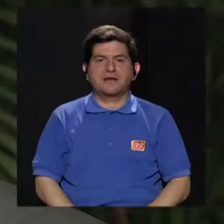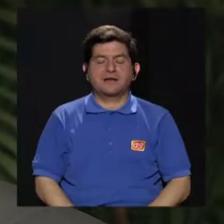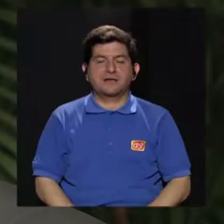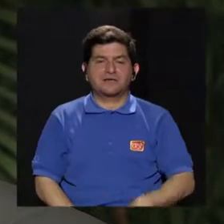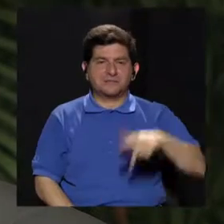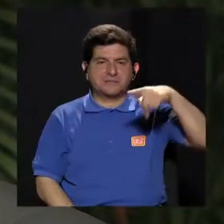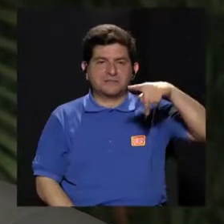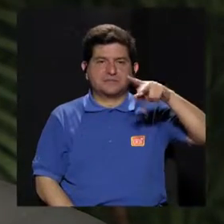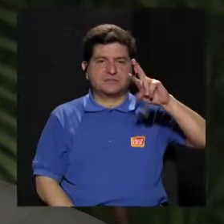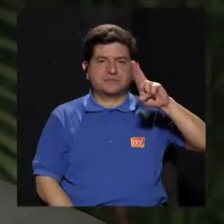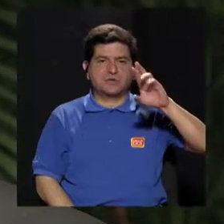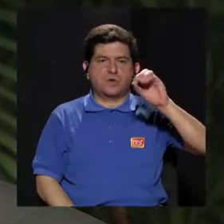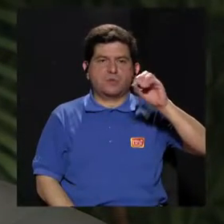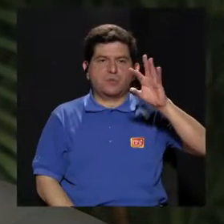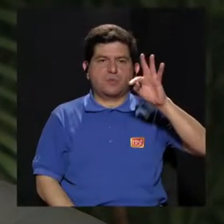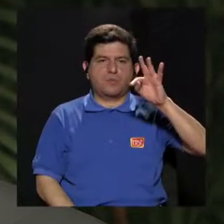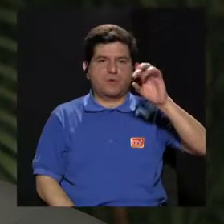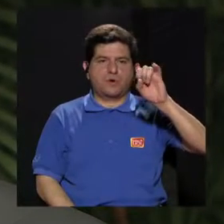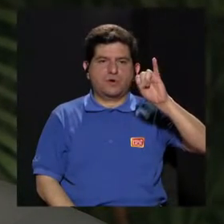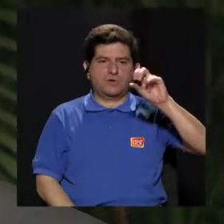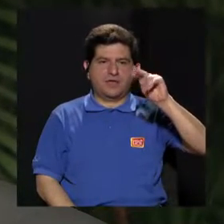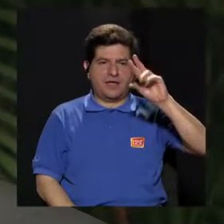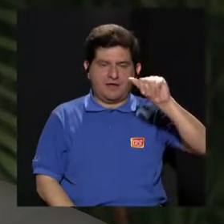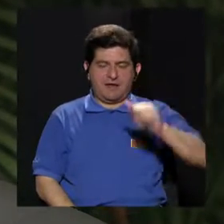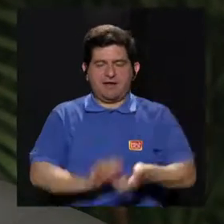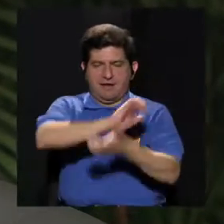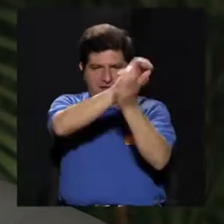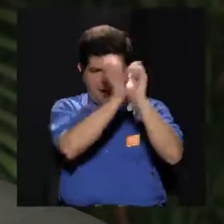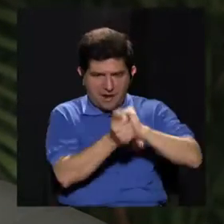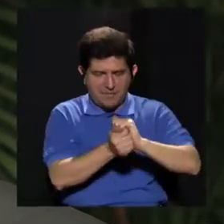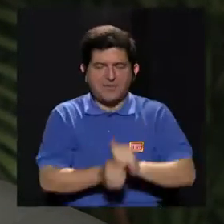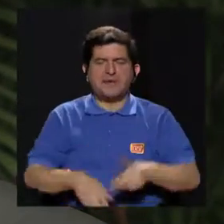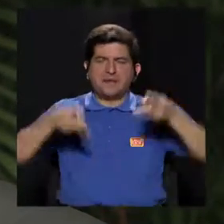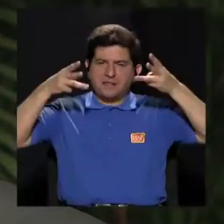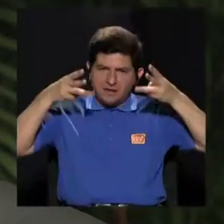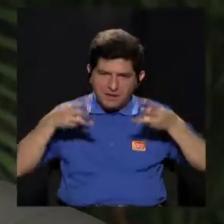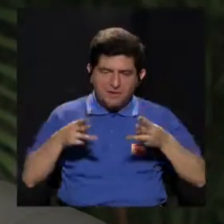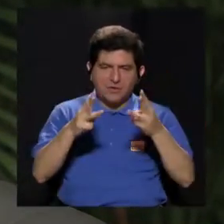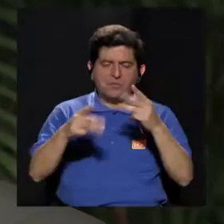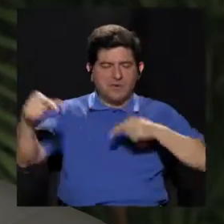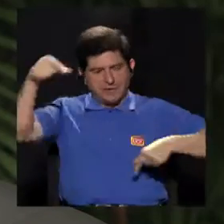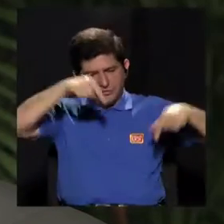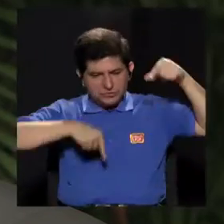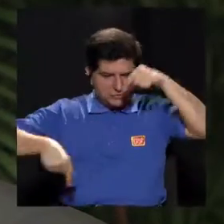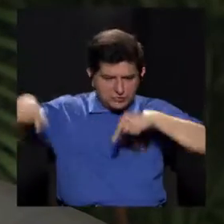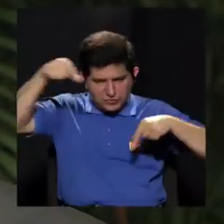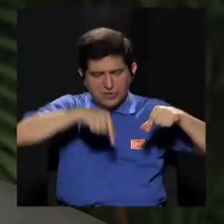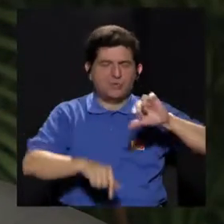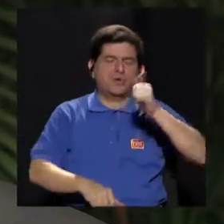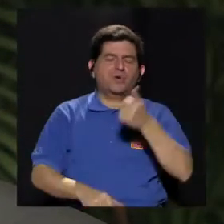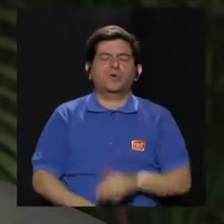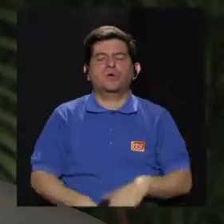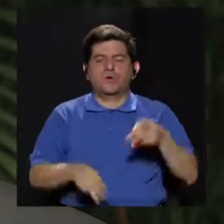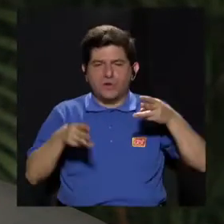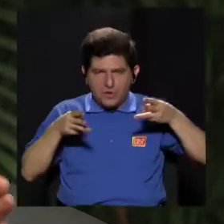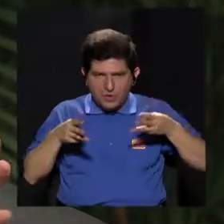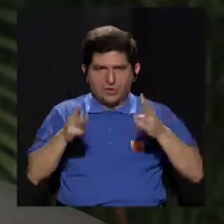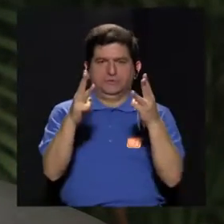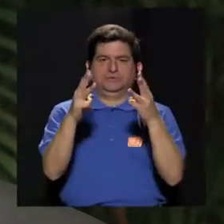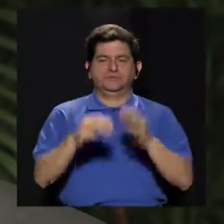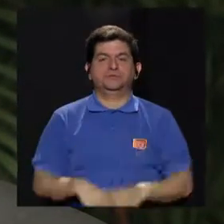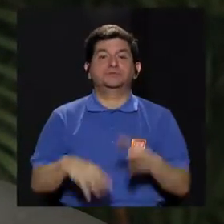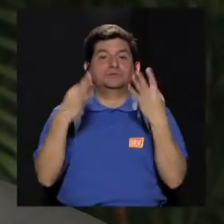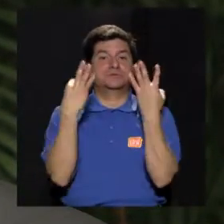las cuales la proteína se ha modificado mediante métodos químicos y otros